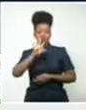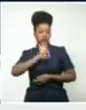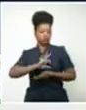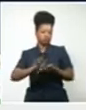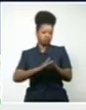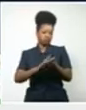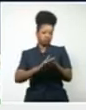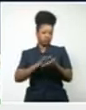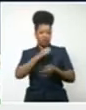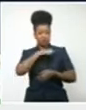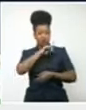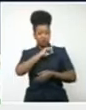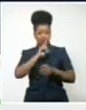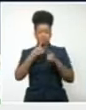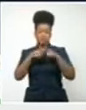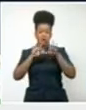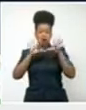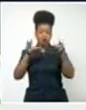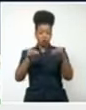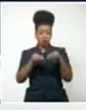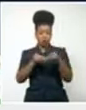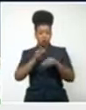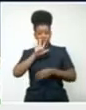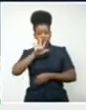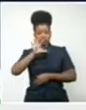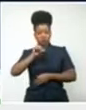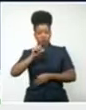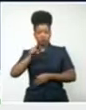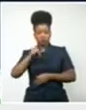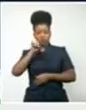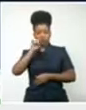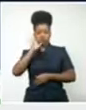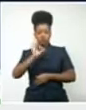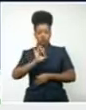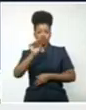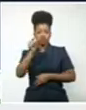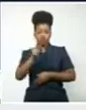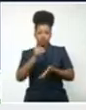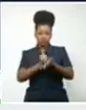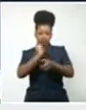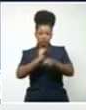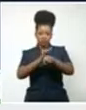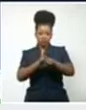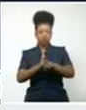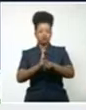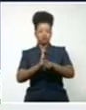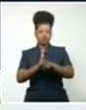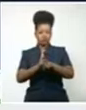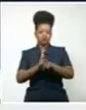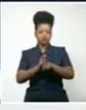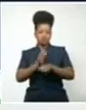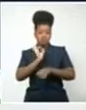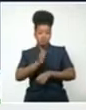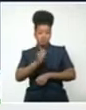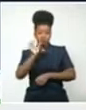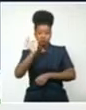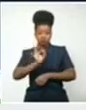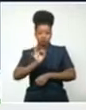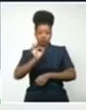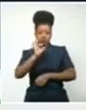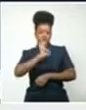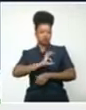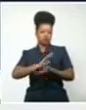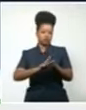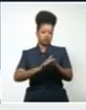el acumulado, el 50,6% de las personas que se han diagnosticado en el momento del diagnóstico han